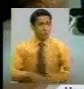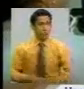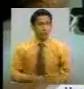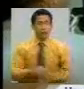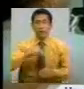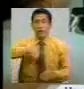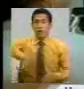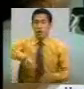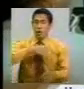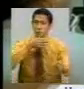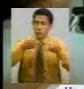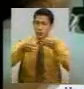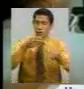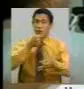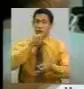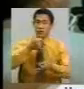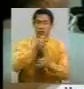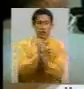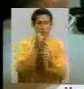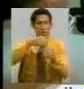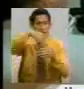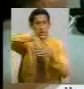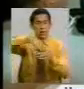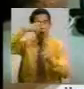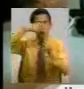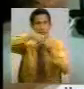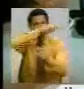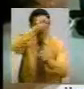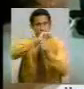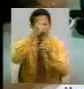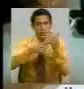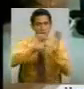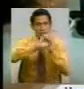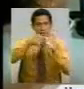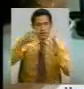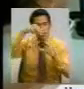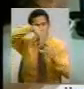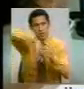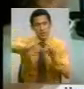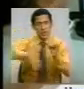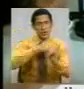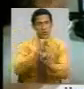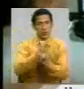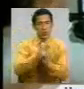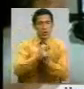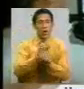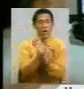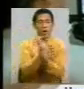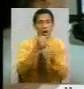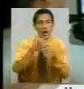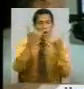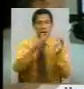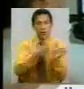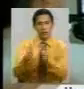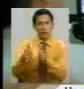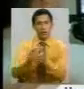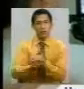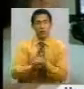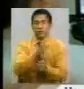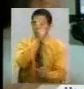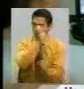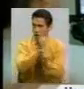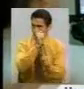nos indicó en esta entrevista realizada en el mes de mayo que el sistema en línea de la institución estaría operativamente